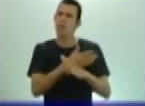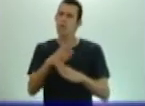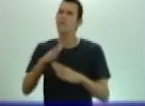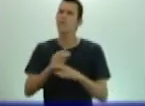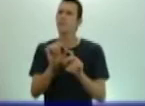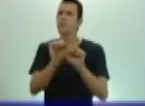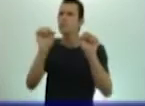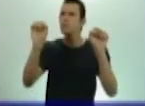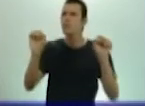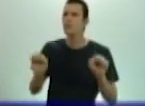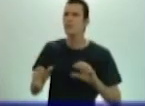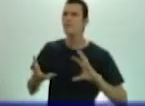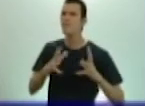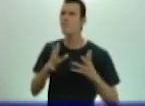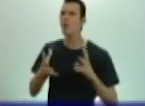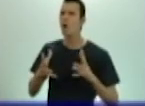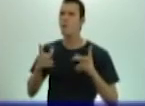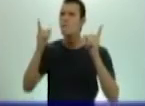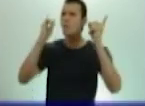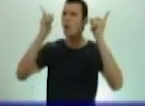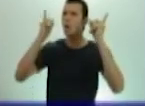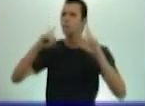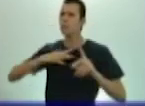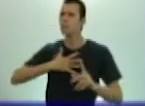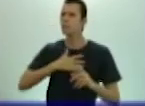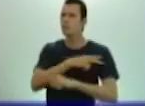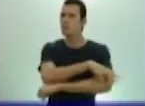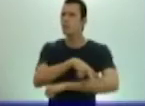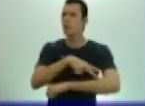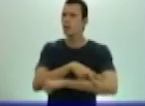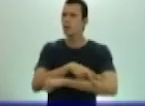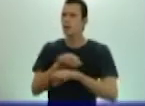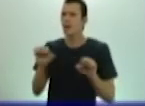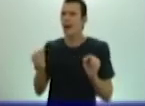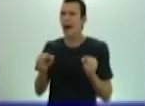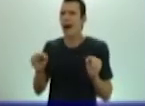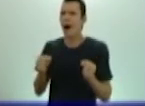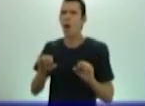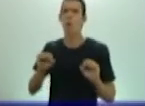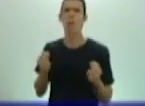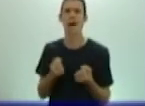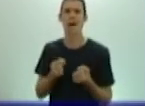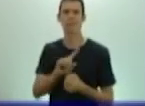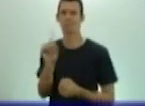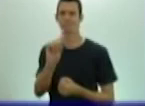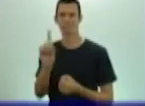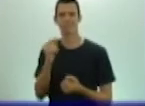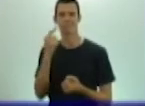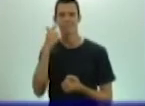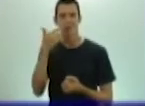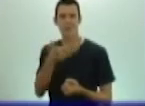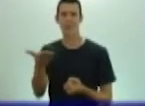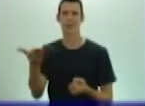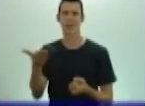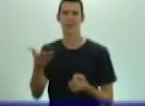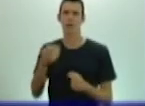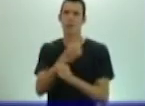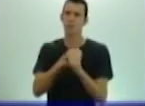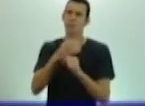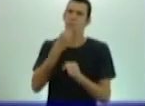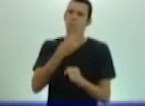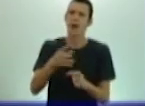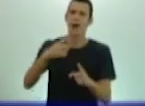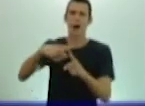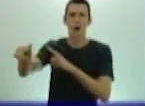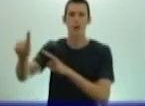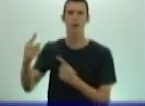donde aparece el socialismo como una alternativa y como una vía factible para solucionar los problemas de la humanidad. Ese gran sistema que hoy sigue siendo,